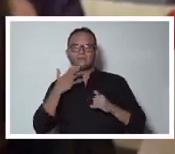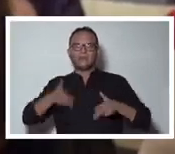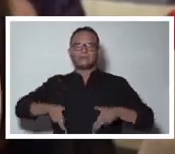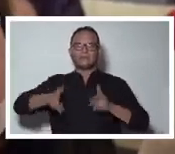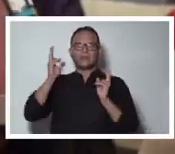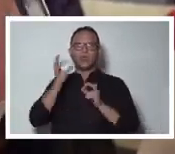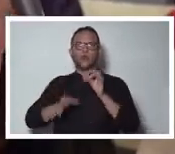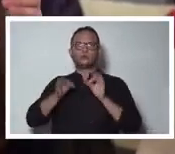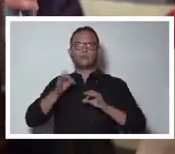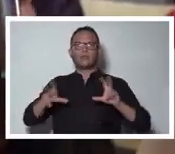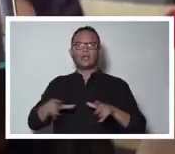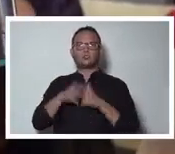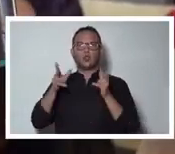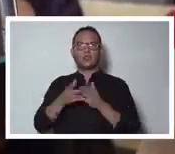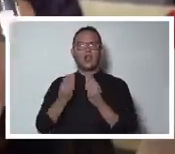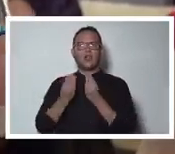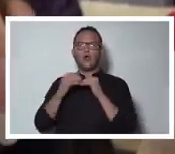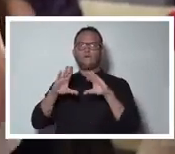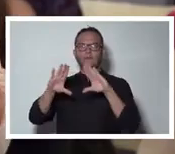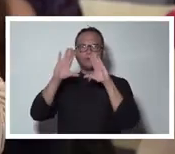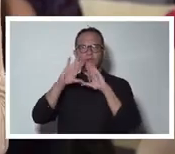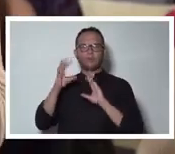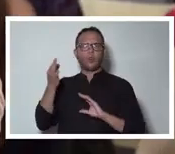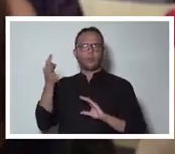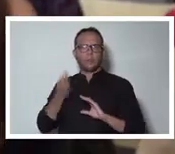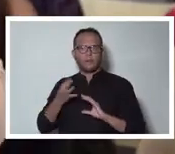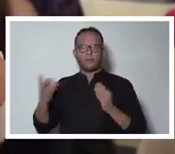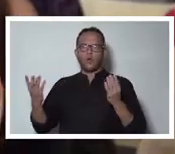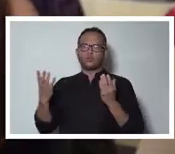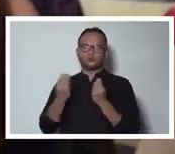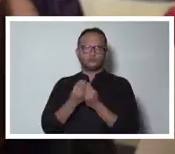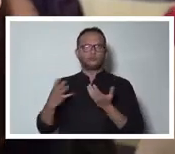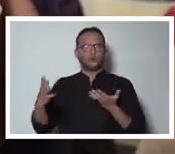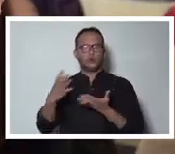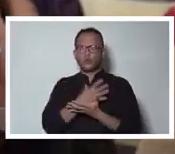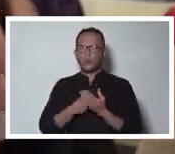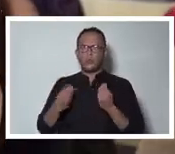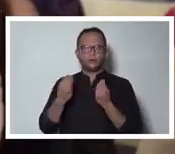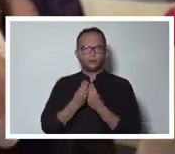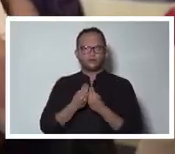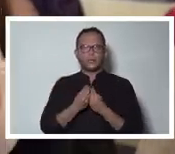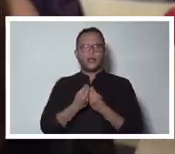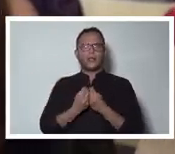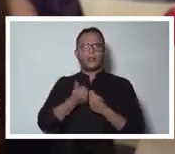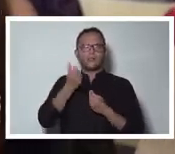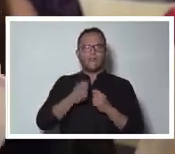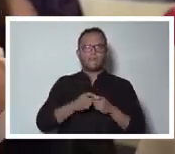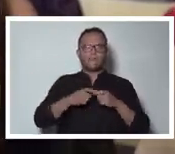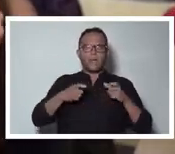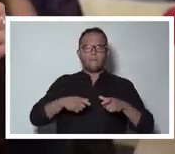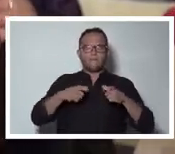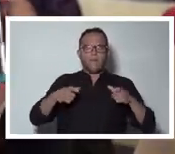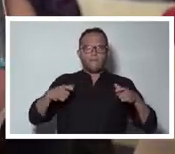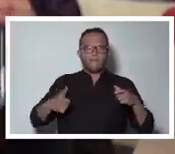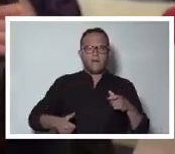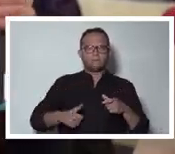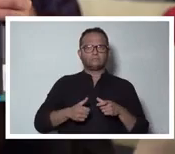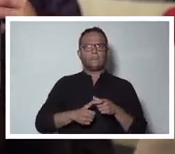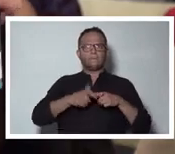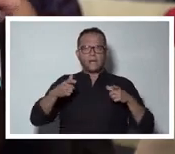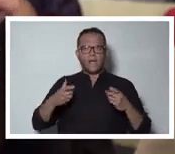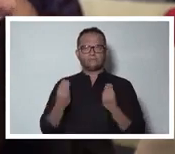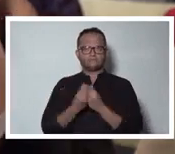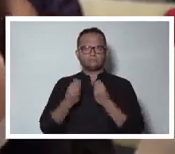con justicia social con feminismo vamos a tener que estar todas a una y cada vez más y cada vez más